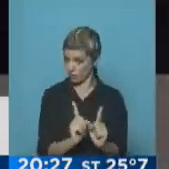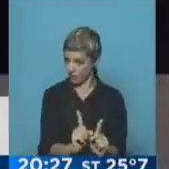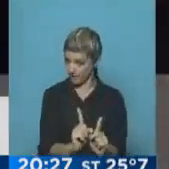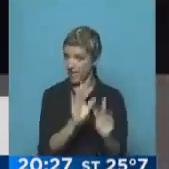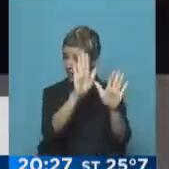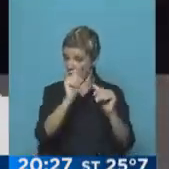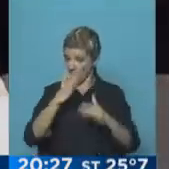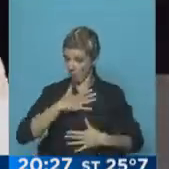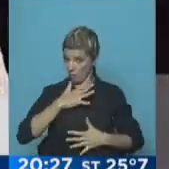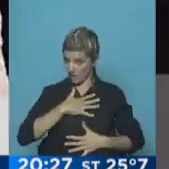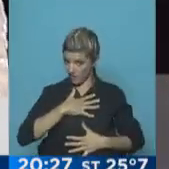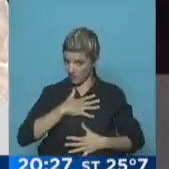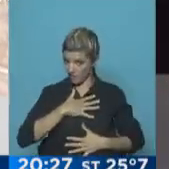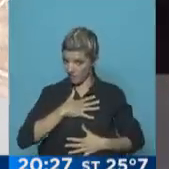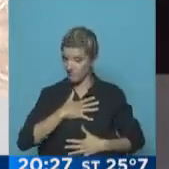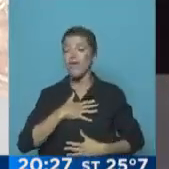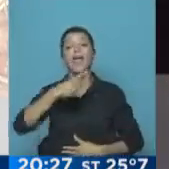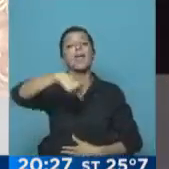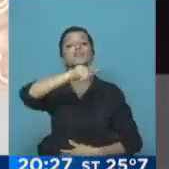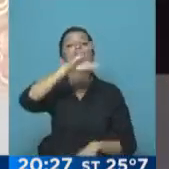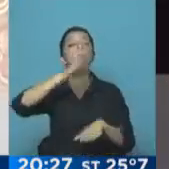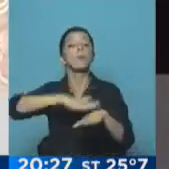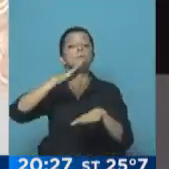Tienen la responsabilidad frente a la sociedad